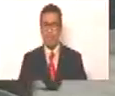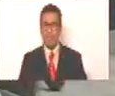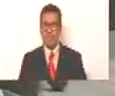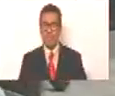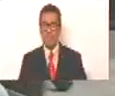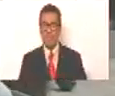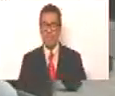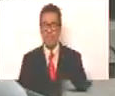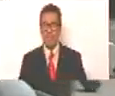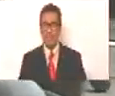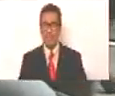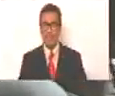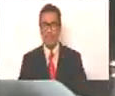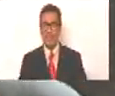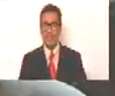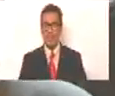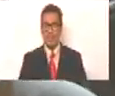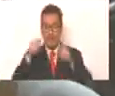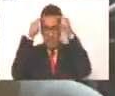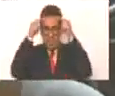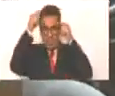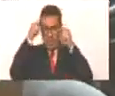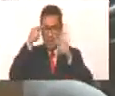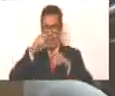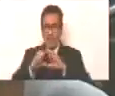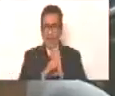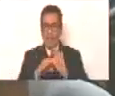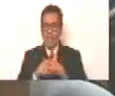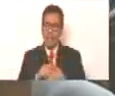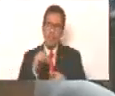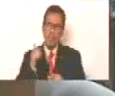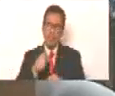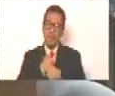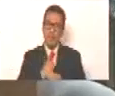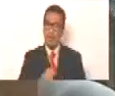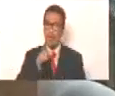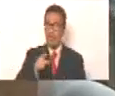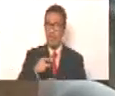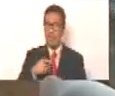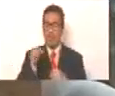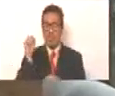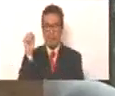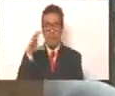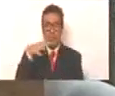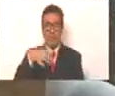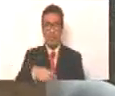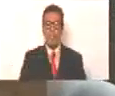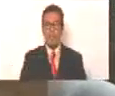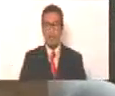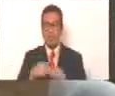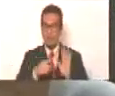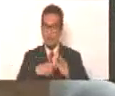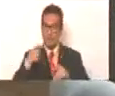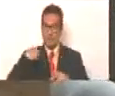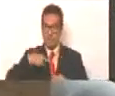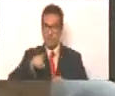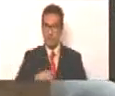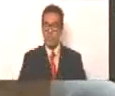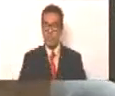Hugo Chávez se constituyó en la esperanza, en la luz, en la dignidad, en la